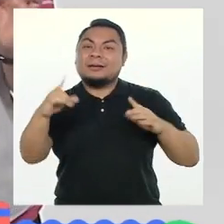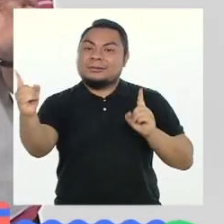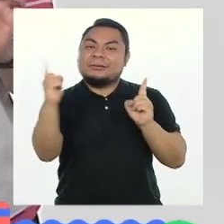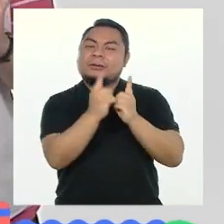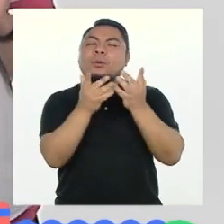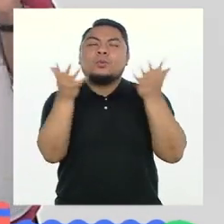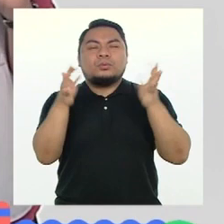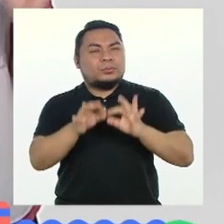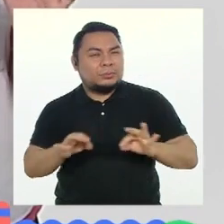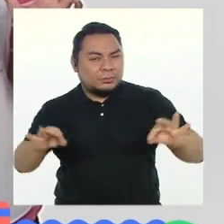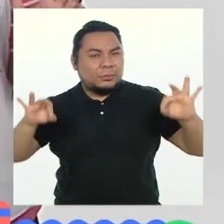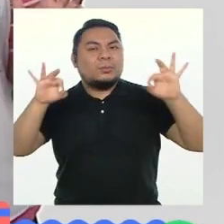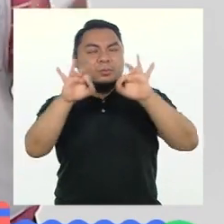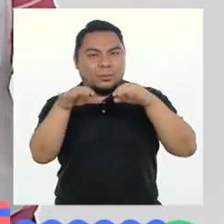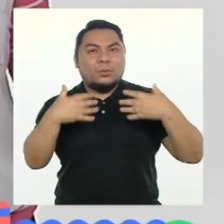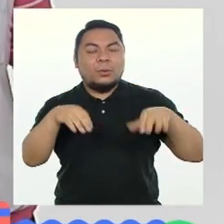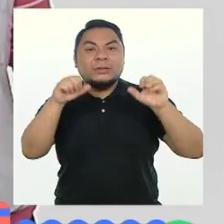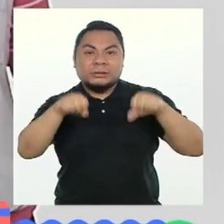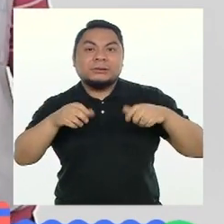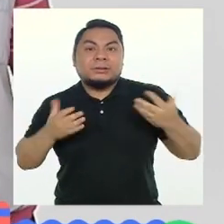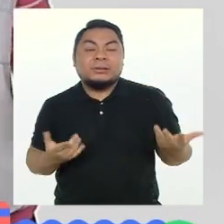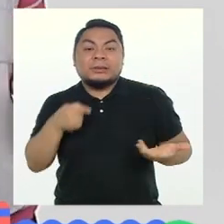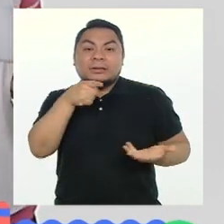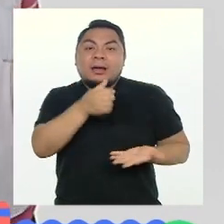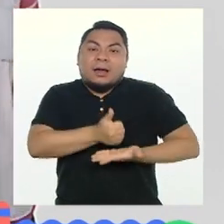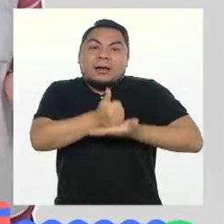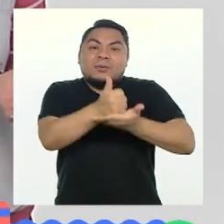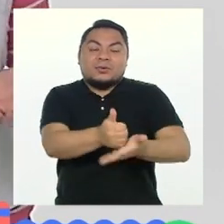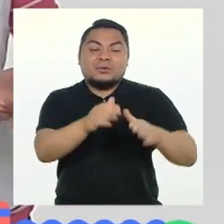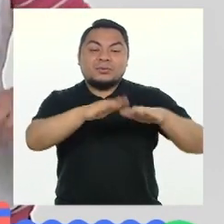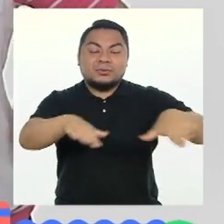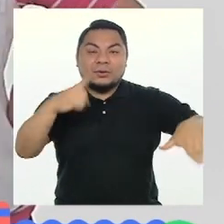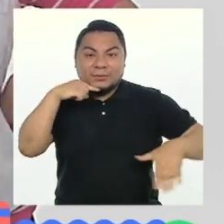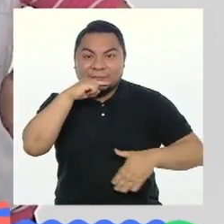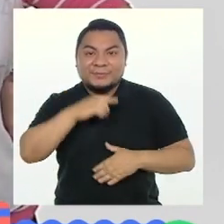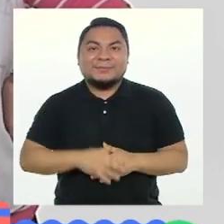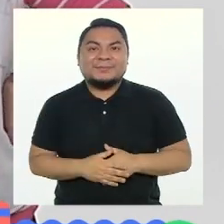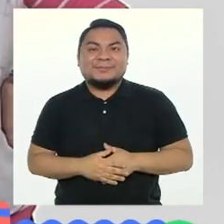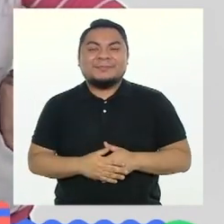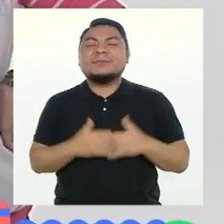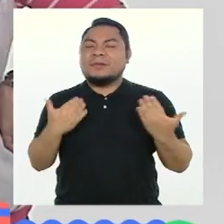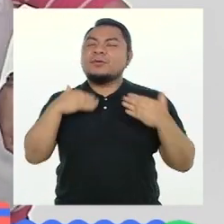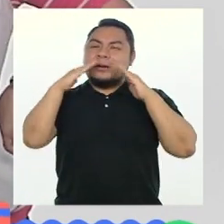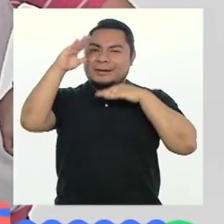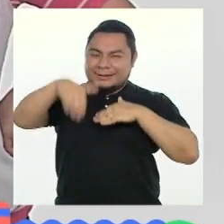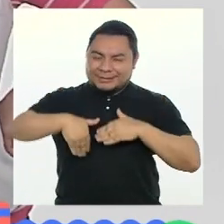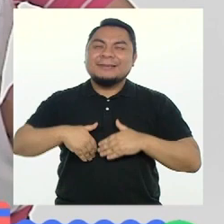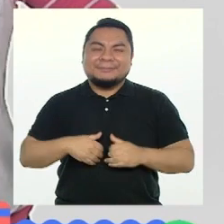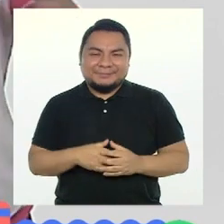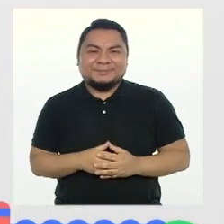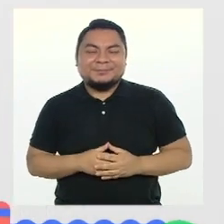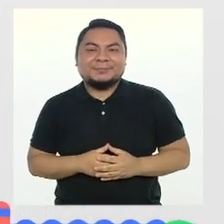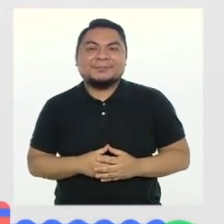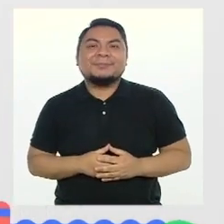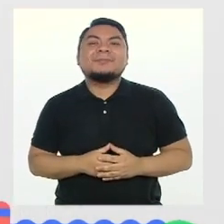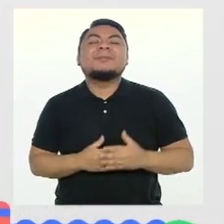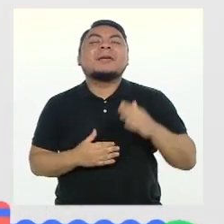su compañía es súper importante para ayudar a las niñas y niños. Por eso, haré mi